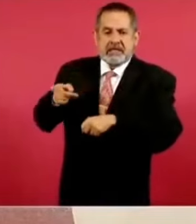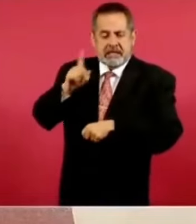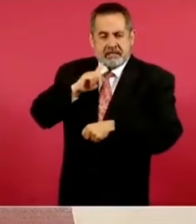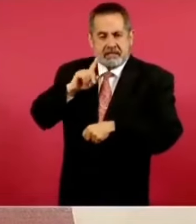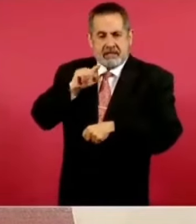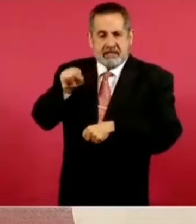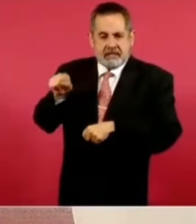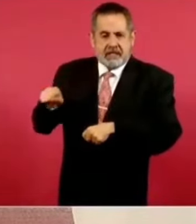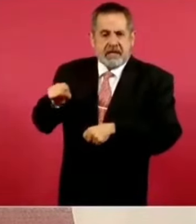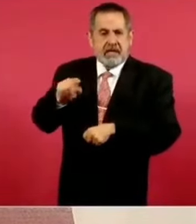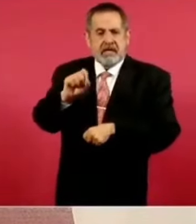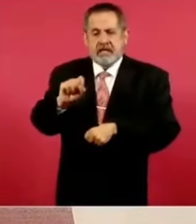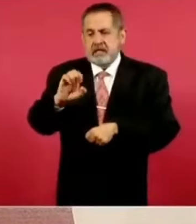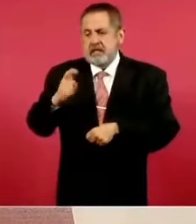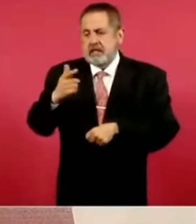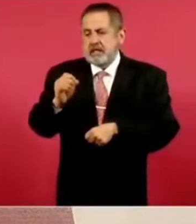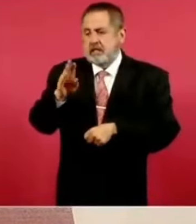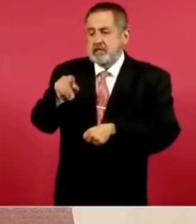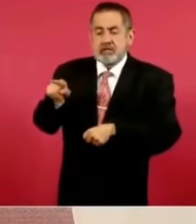de Gobernación